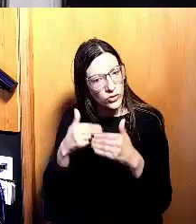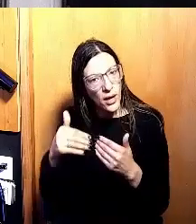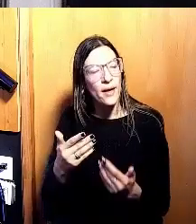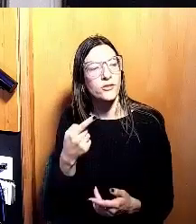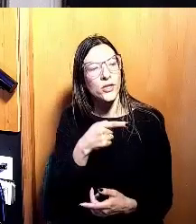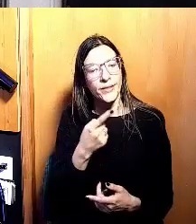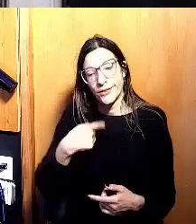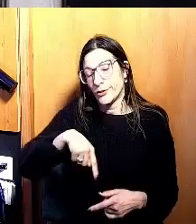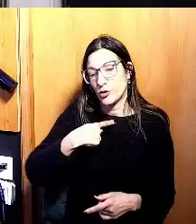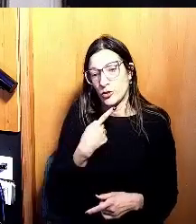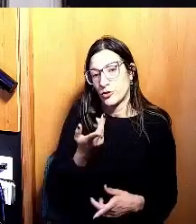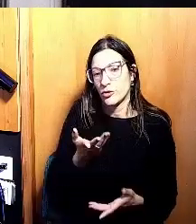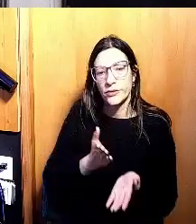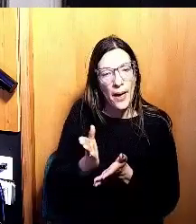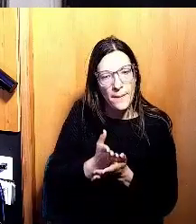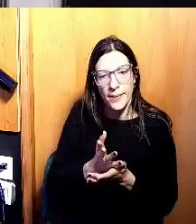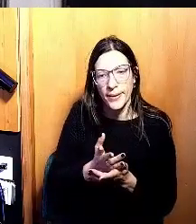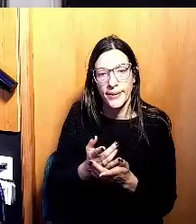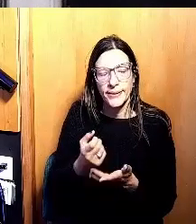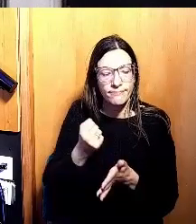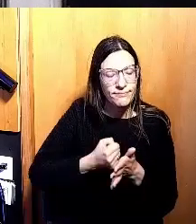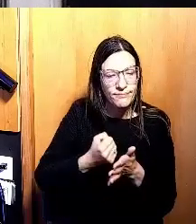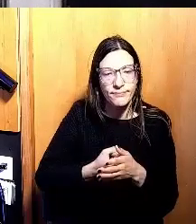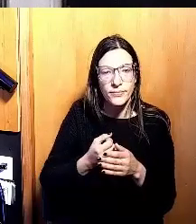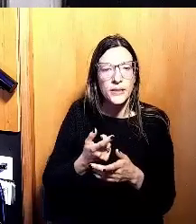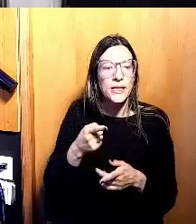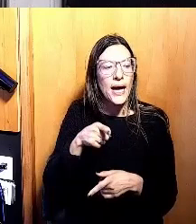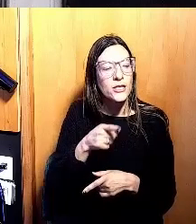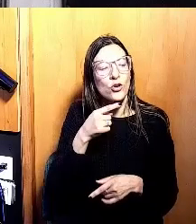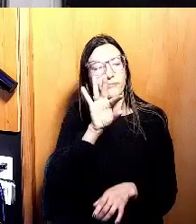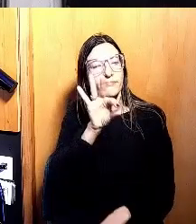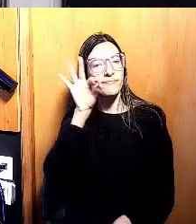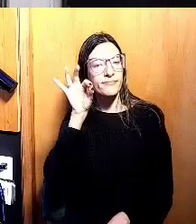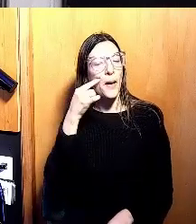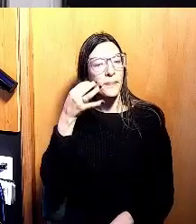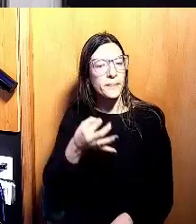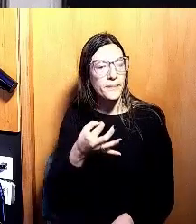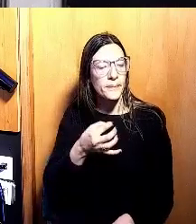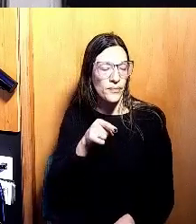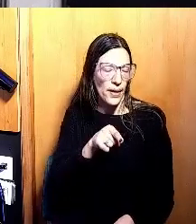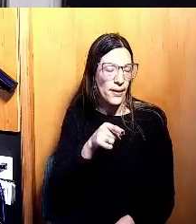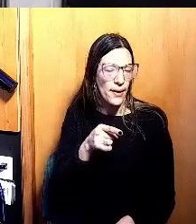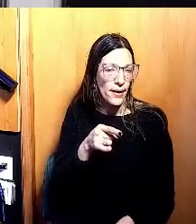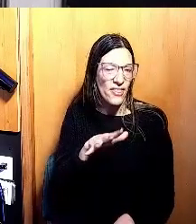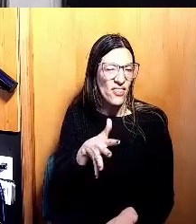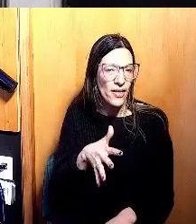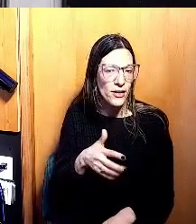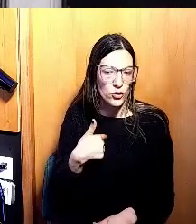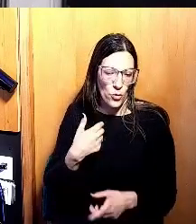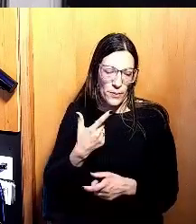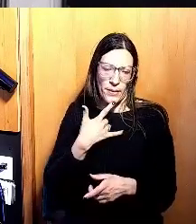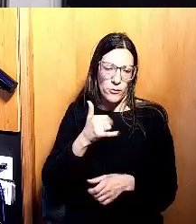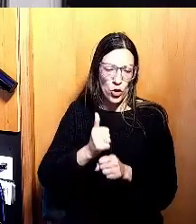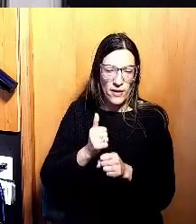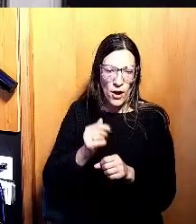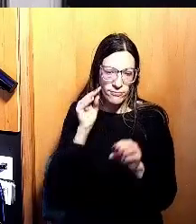habitualmente hacemos a los datos. De ahí me gustaría destacar, más allá de, bueno, para quienes trabajamos con